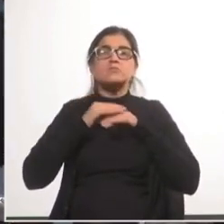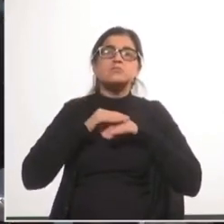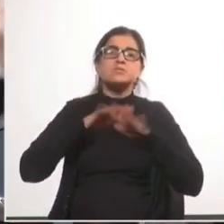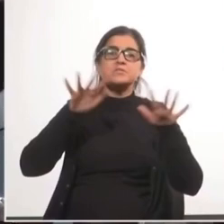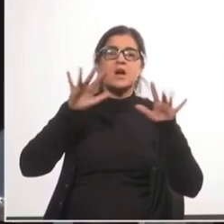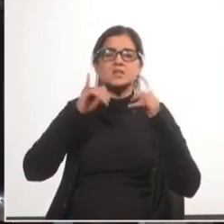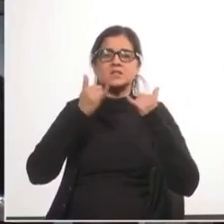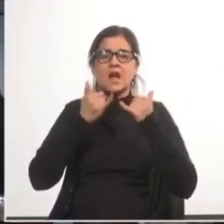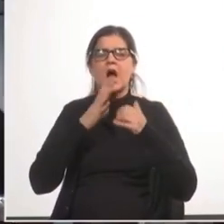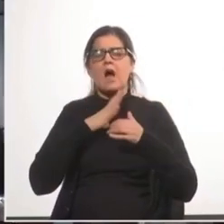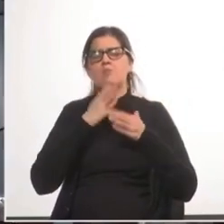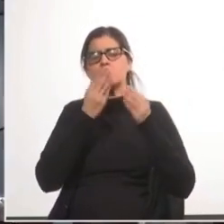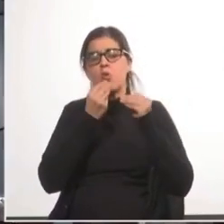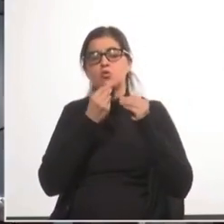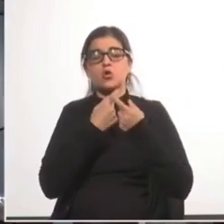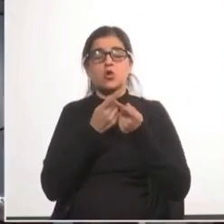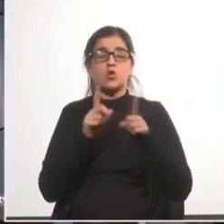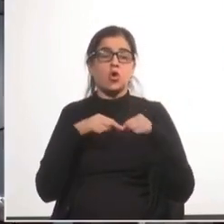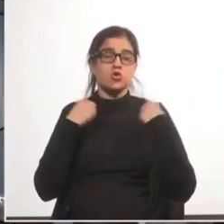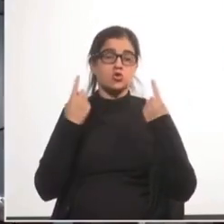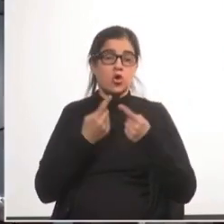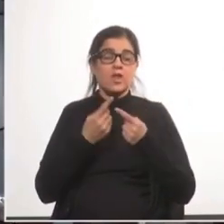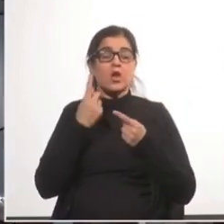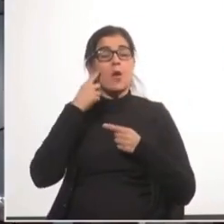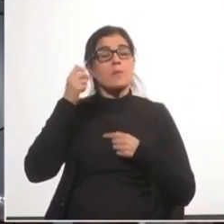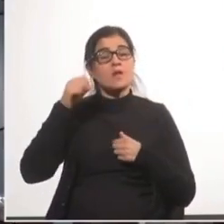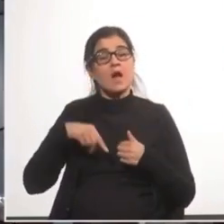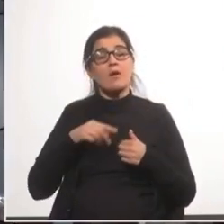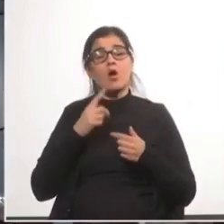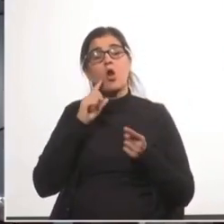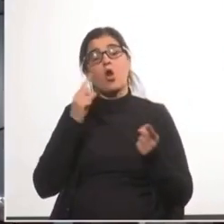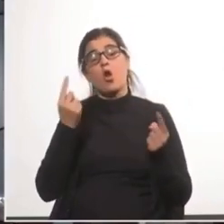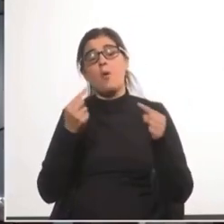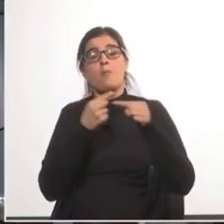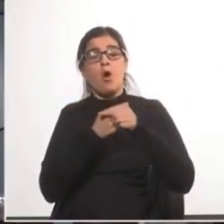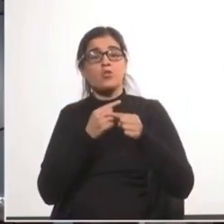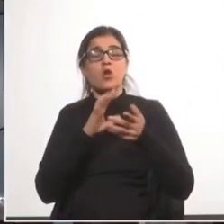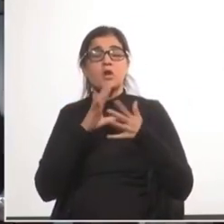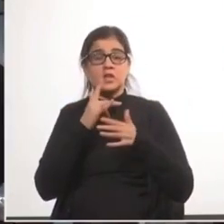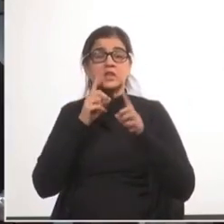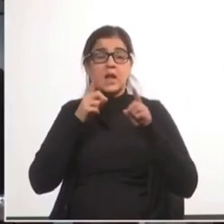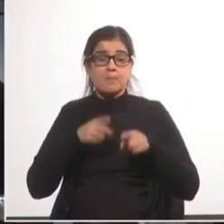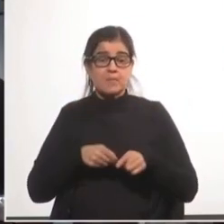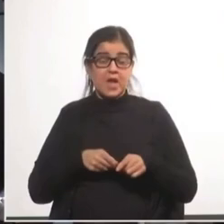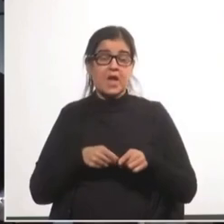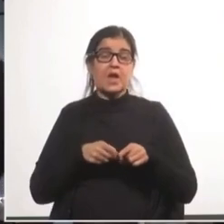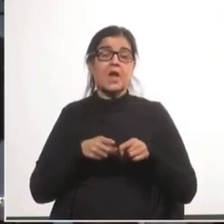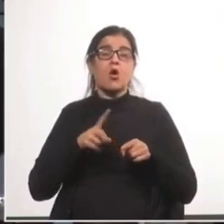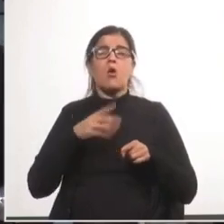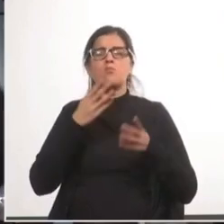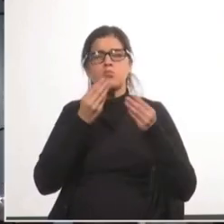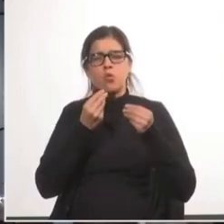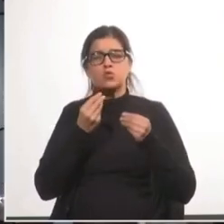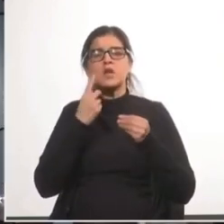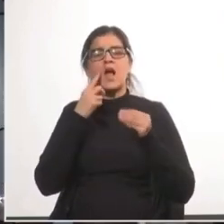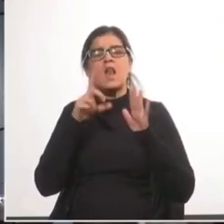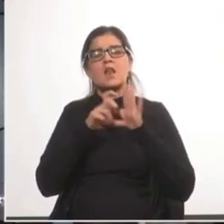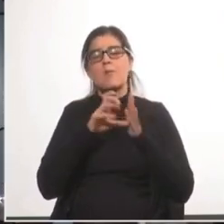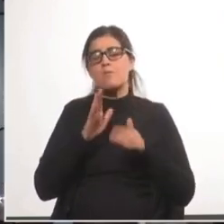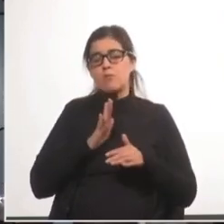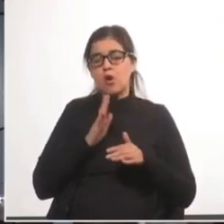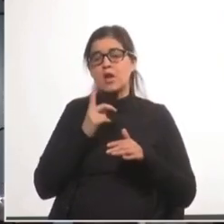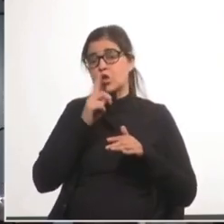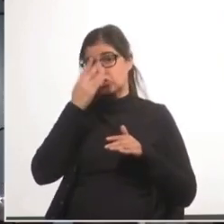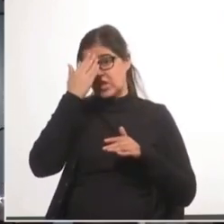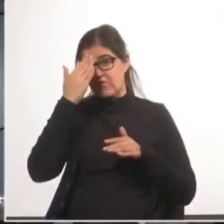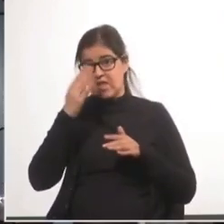sociales, contra muchas de nosotras que opinábamos lo contrario y también contra muchas legisladoras que no son